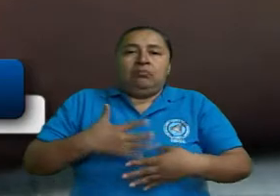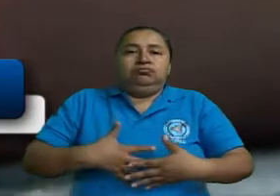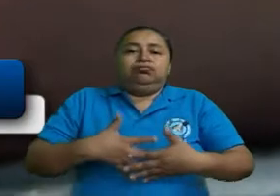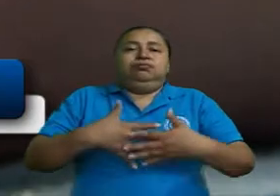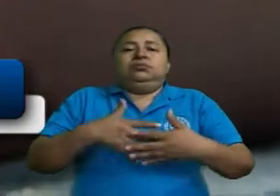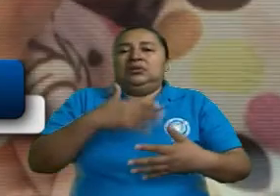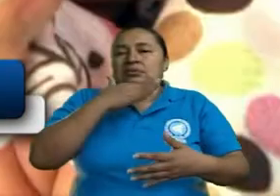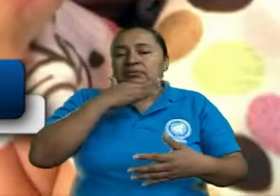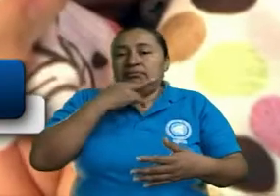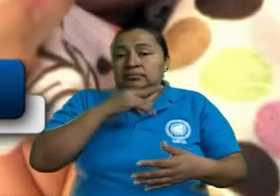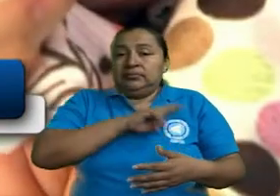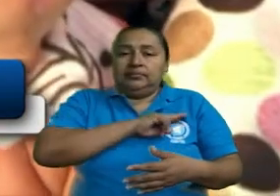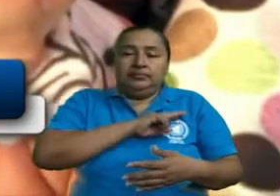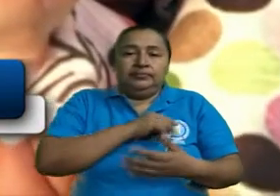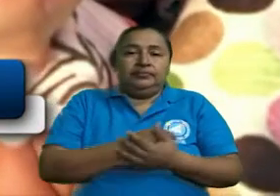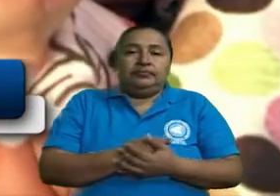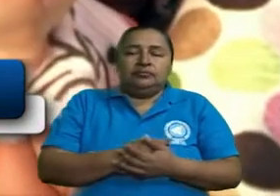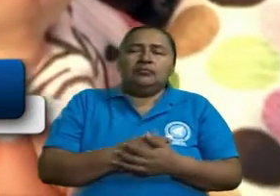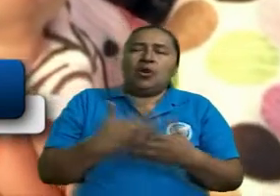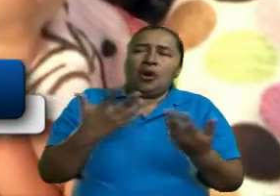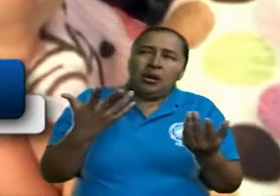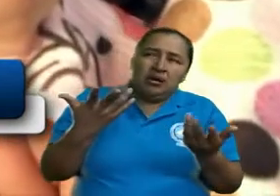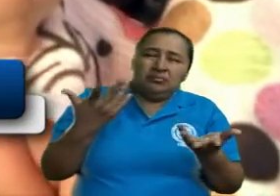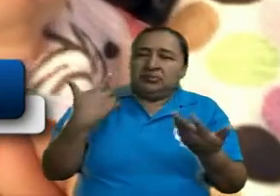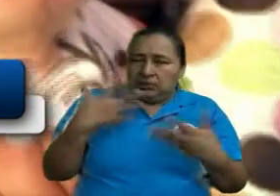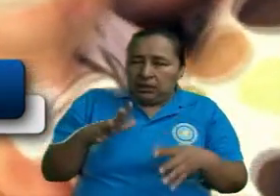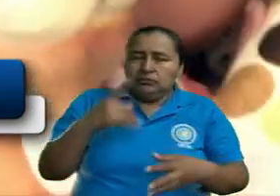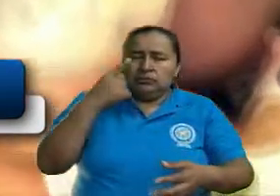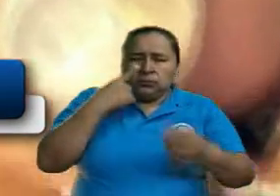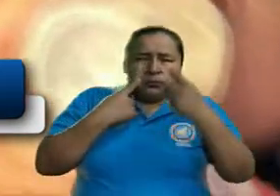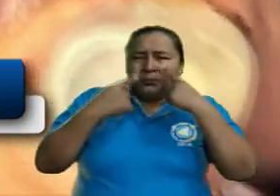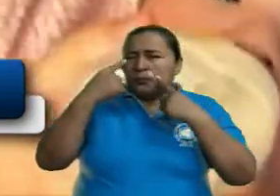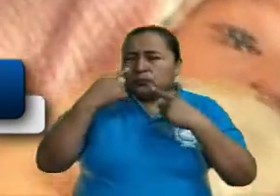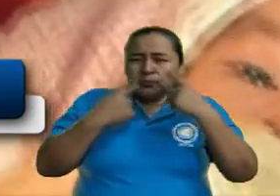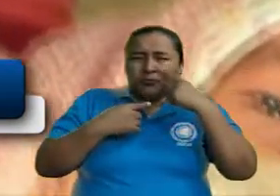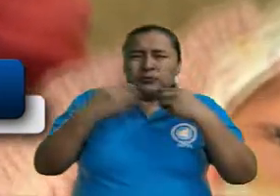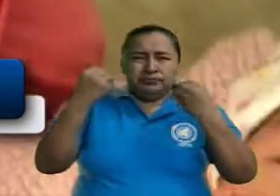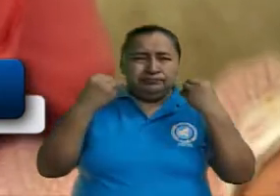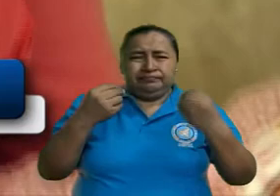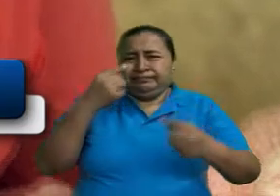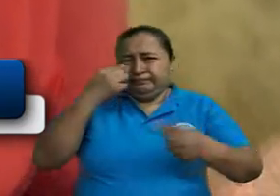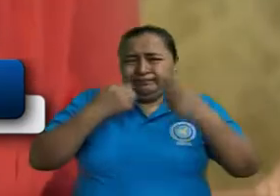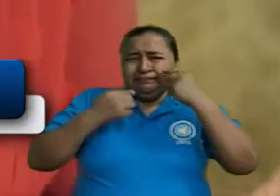Ahora, ya hablamos que el llanto inconsolable es uno